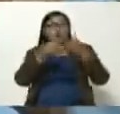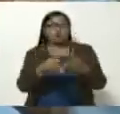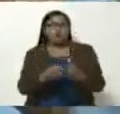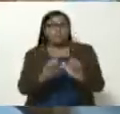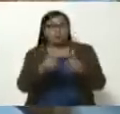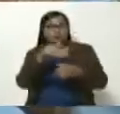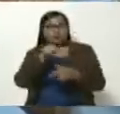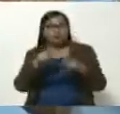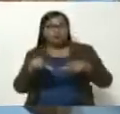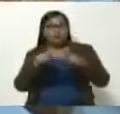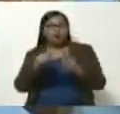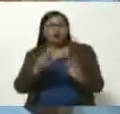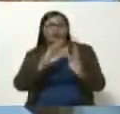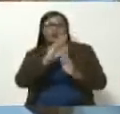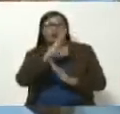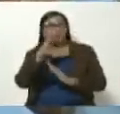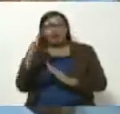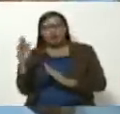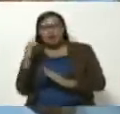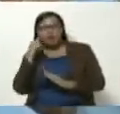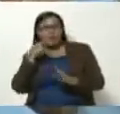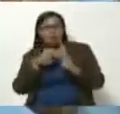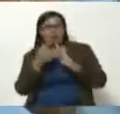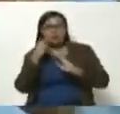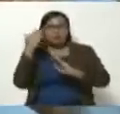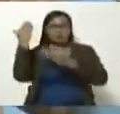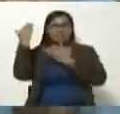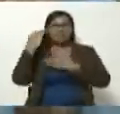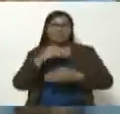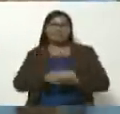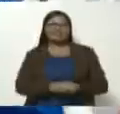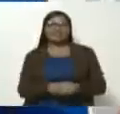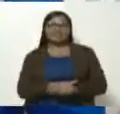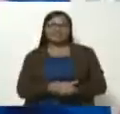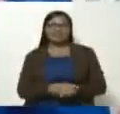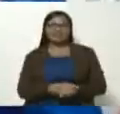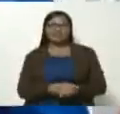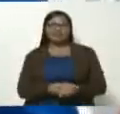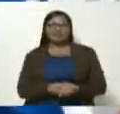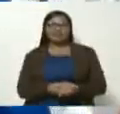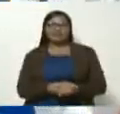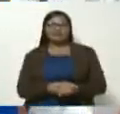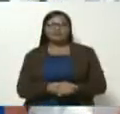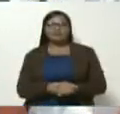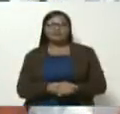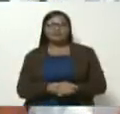a esta región. Vamos a escucharlo, María Gabriela. Adelante.